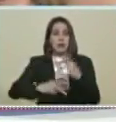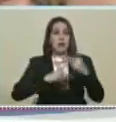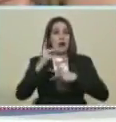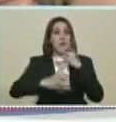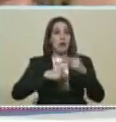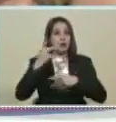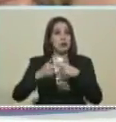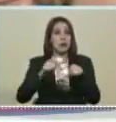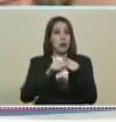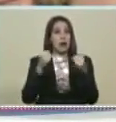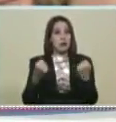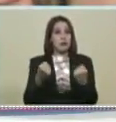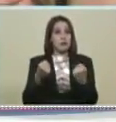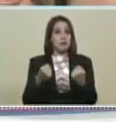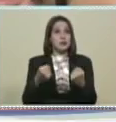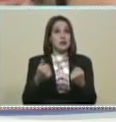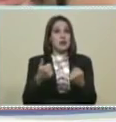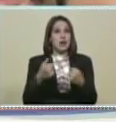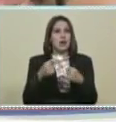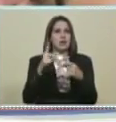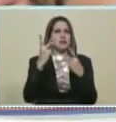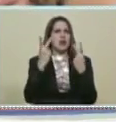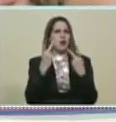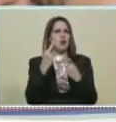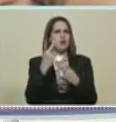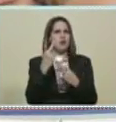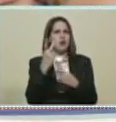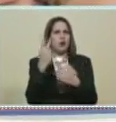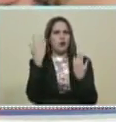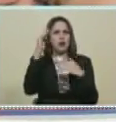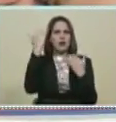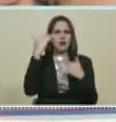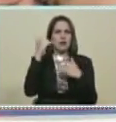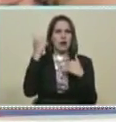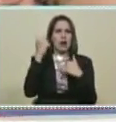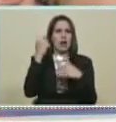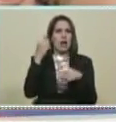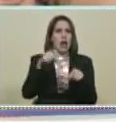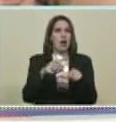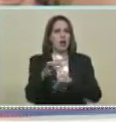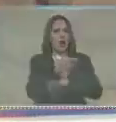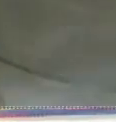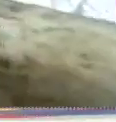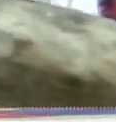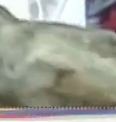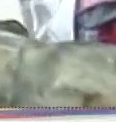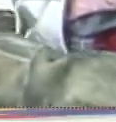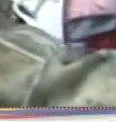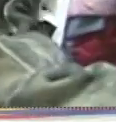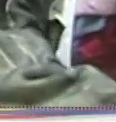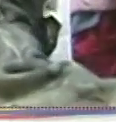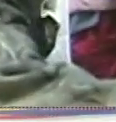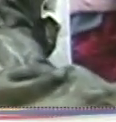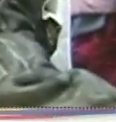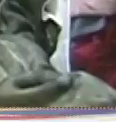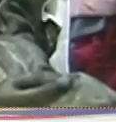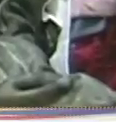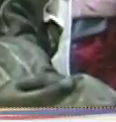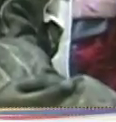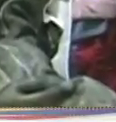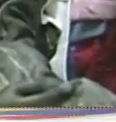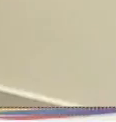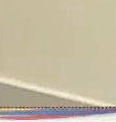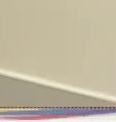En segundo nivel Presidente La articulación Del gobierno nacional El ministerio Del poder popular Para la alimentación La